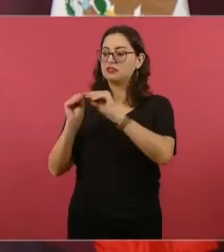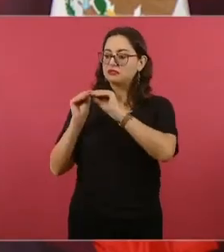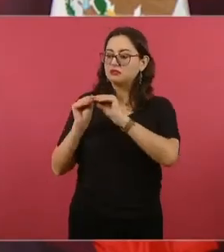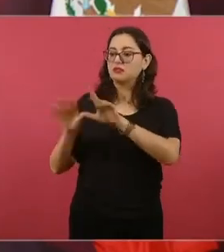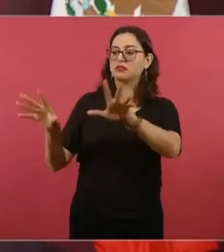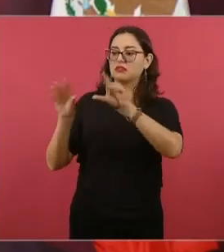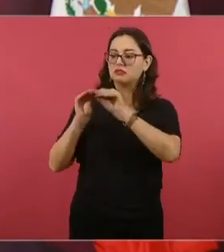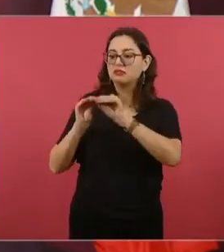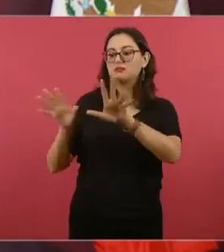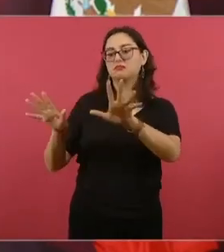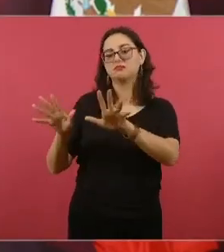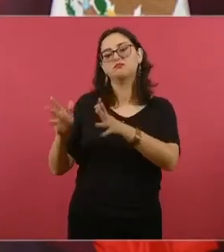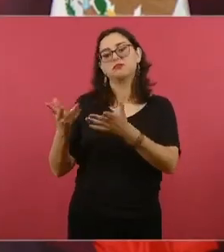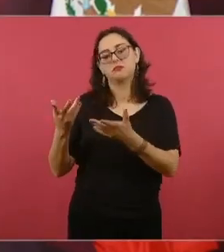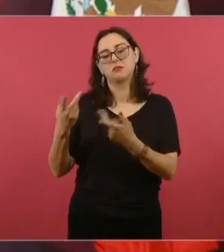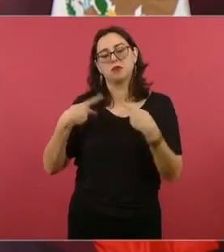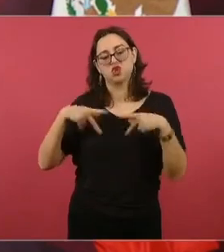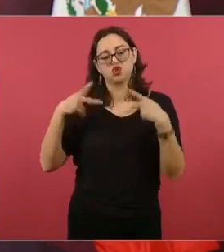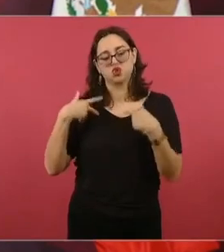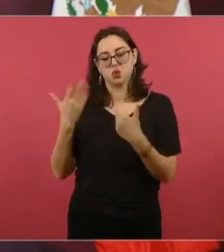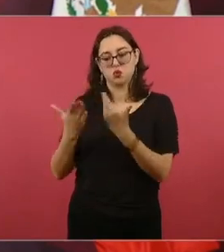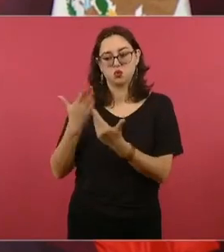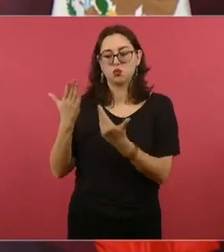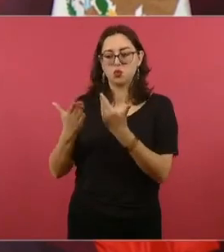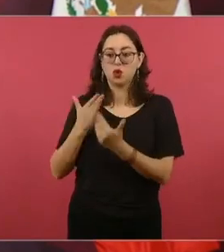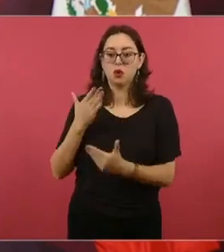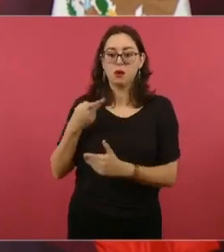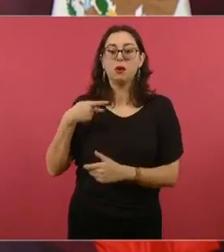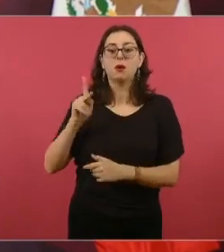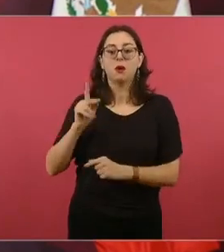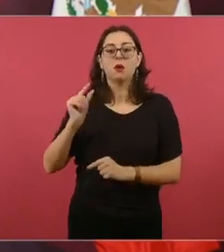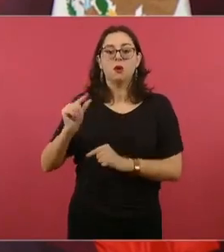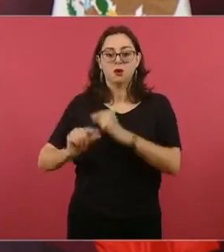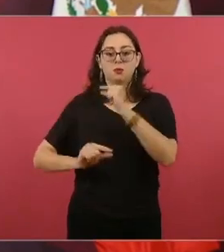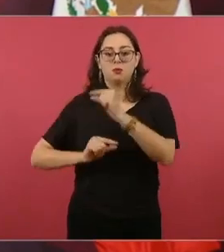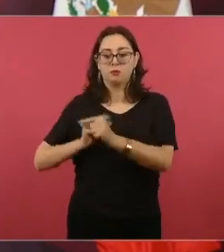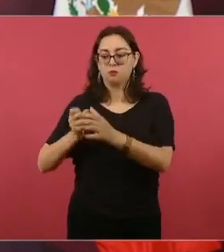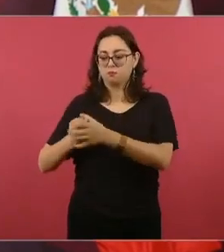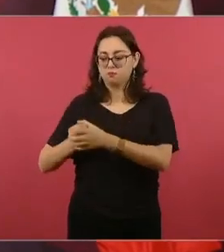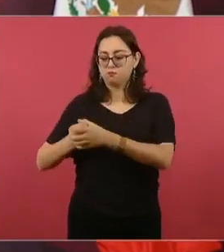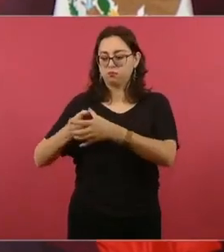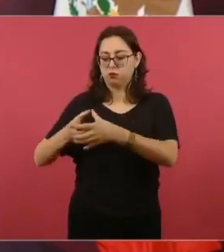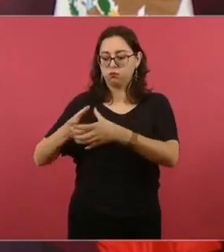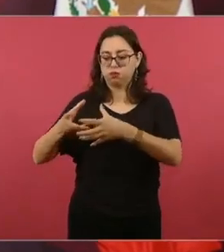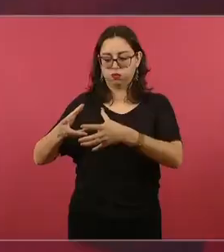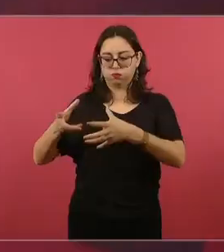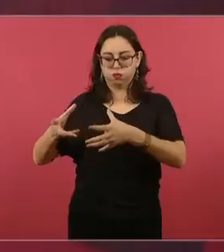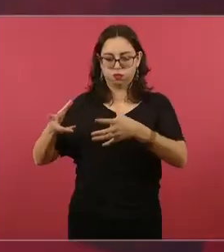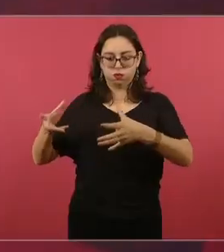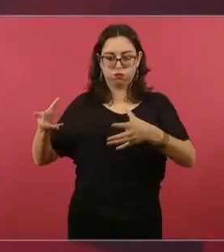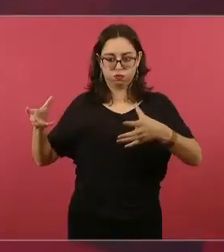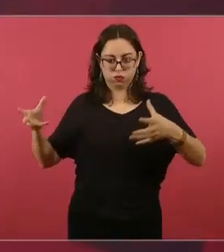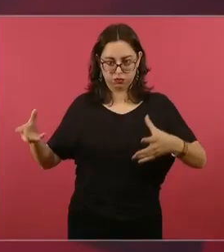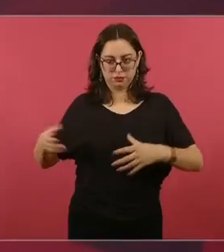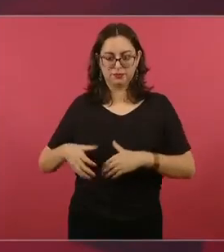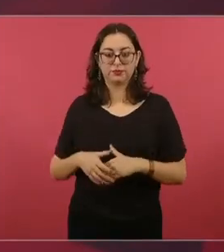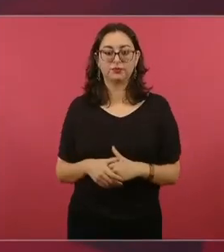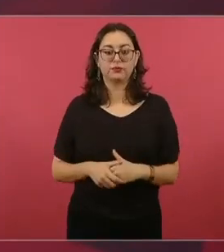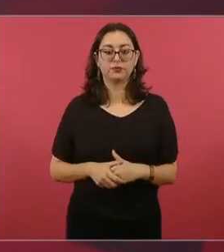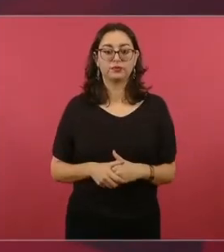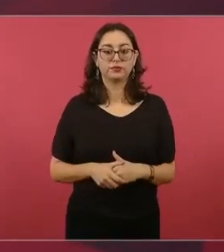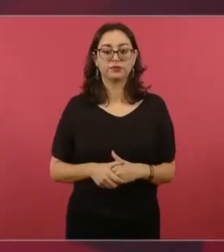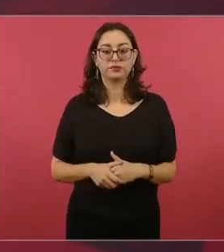a poco tiene que ir creciendo. Por eso también no estemos pensando